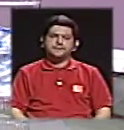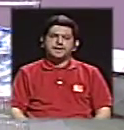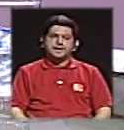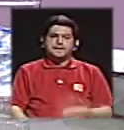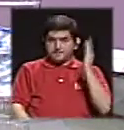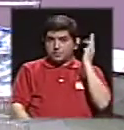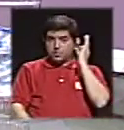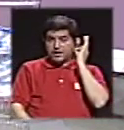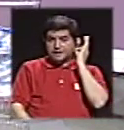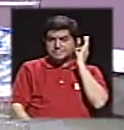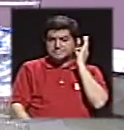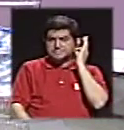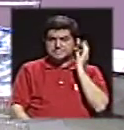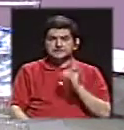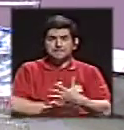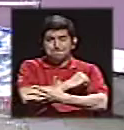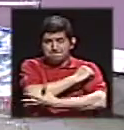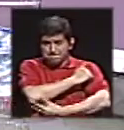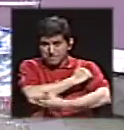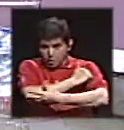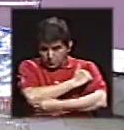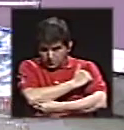las mujeres pobres...